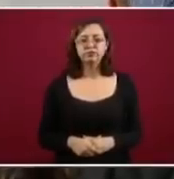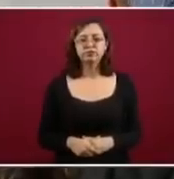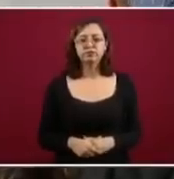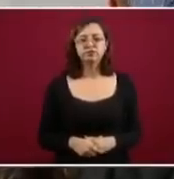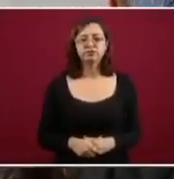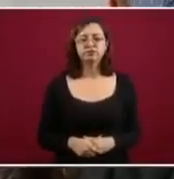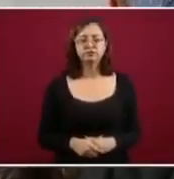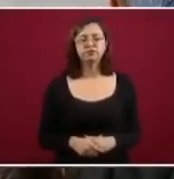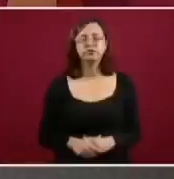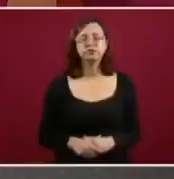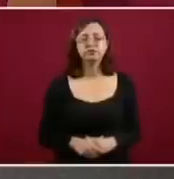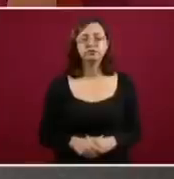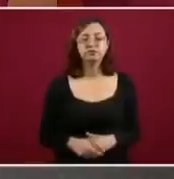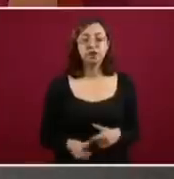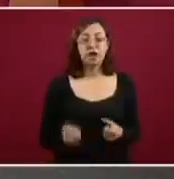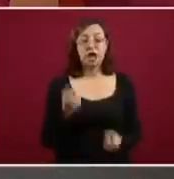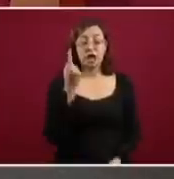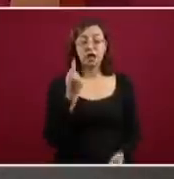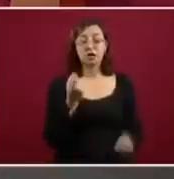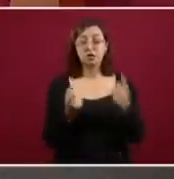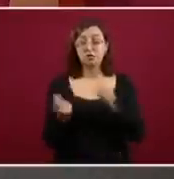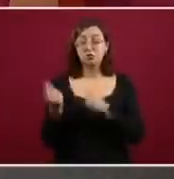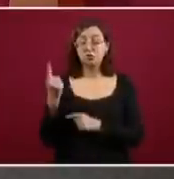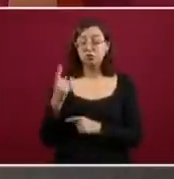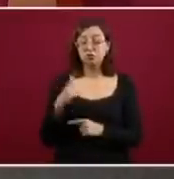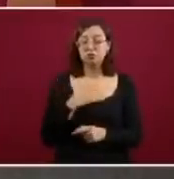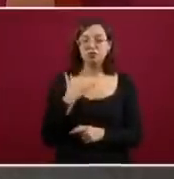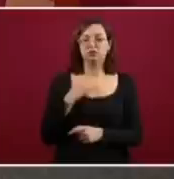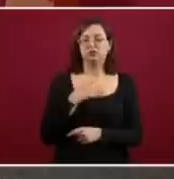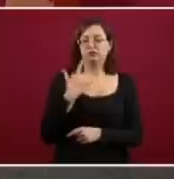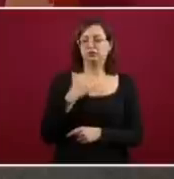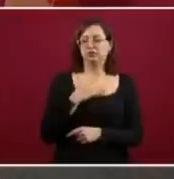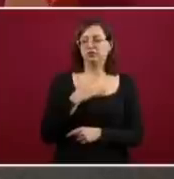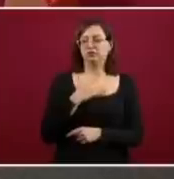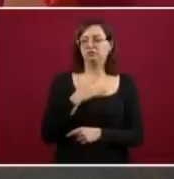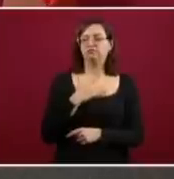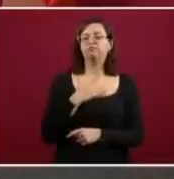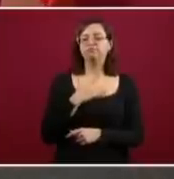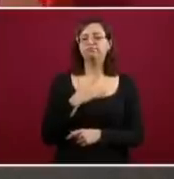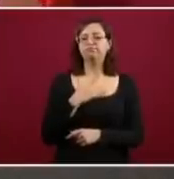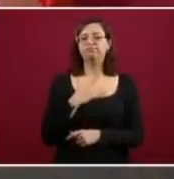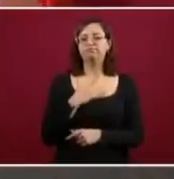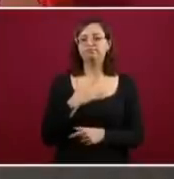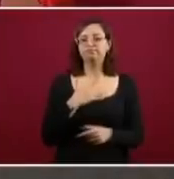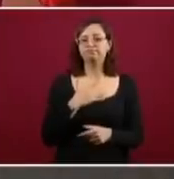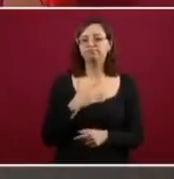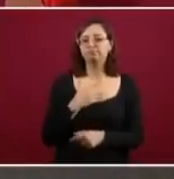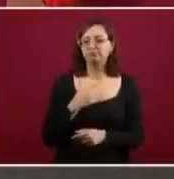dándose cuenta de que no es una moda